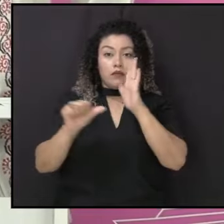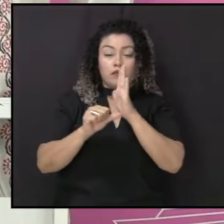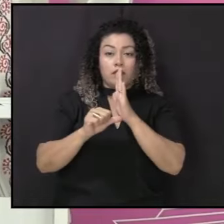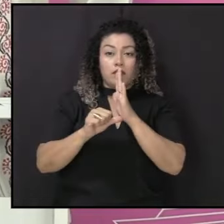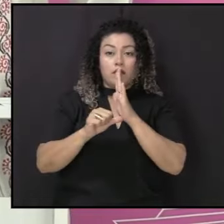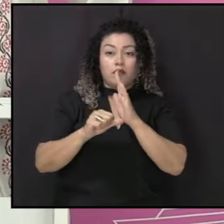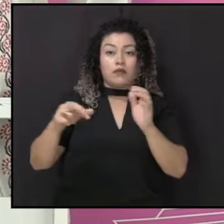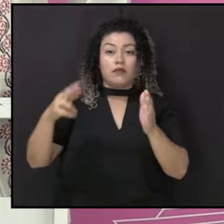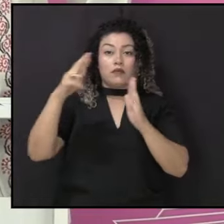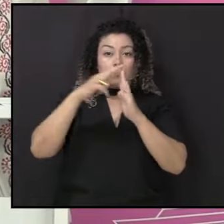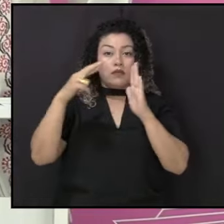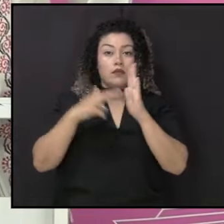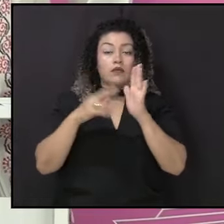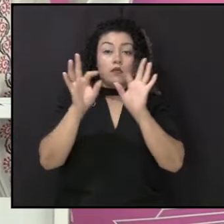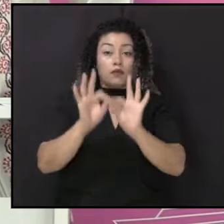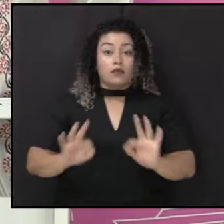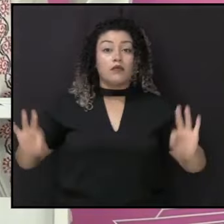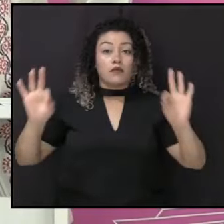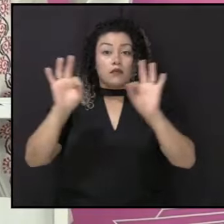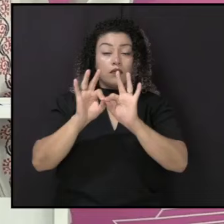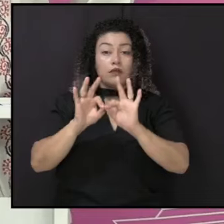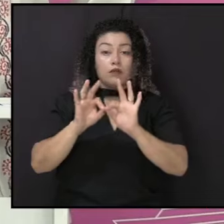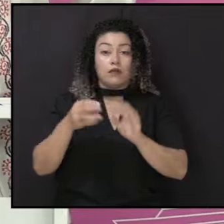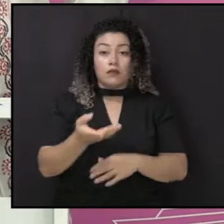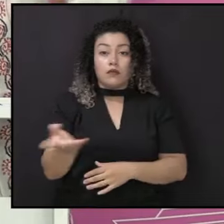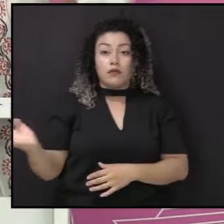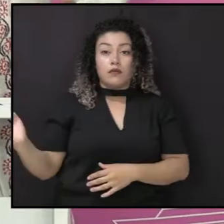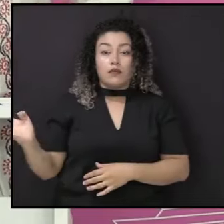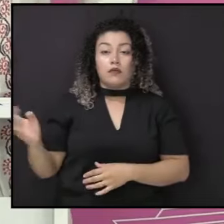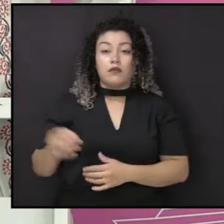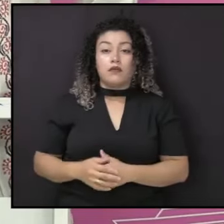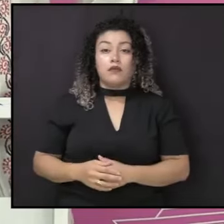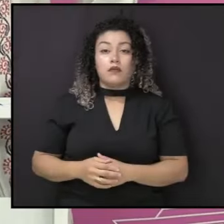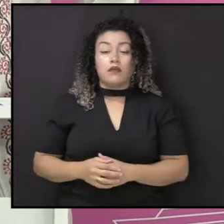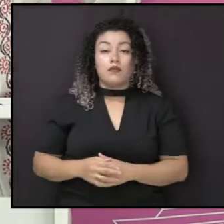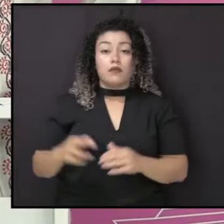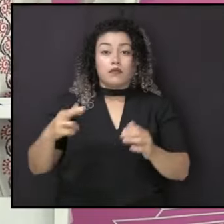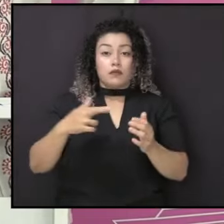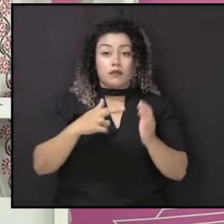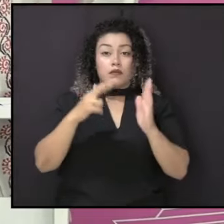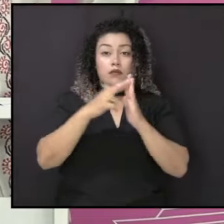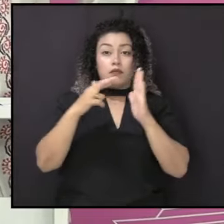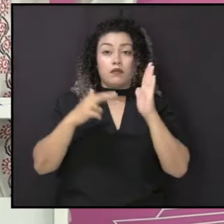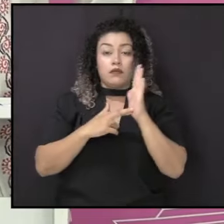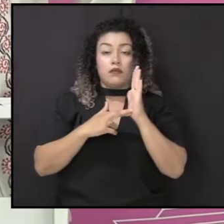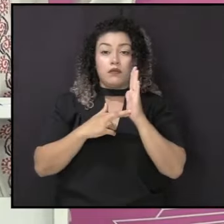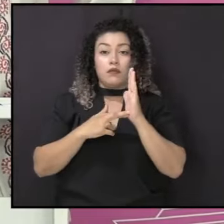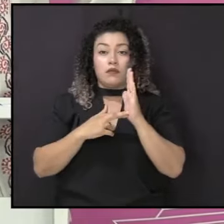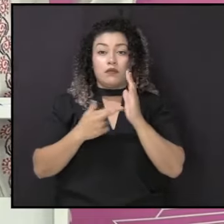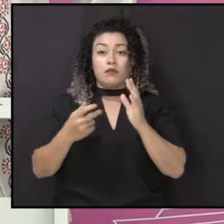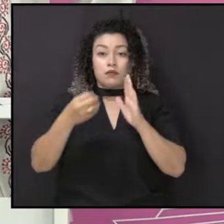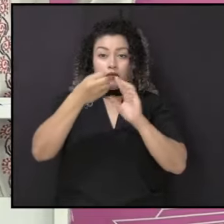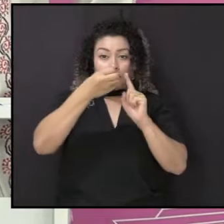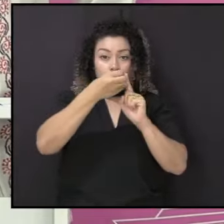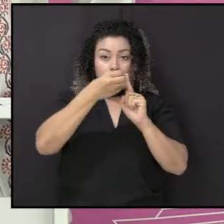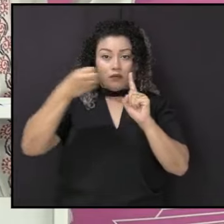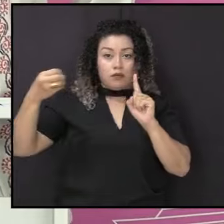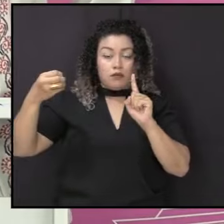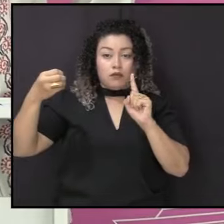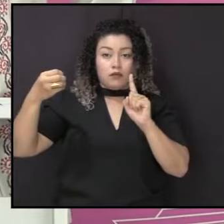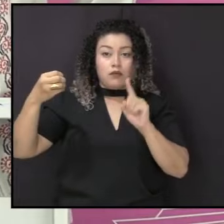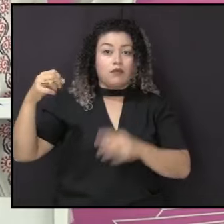del reglamento de debate, si alguna persona debatiente, de acuerdo con las reglas del debate, no alterar el orden, así como también no se